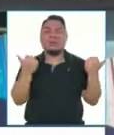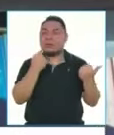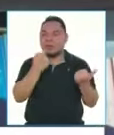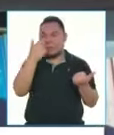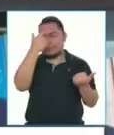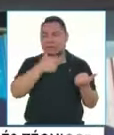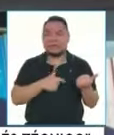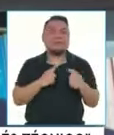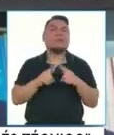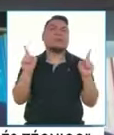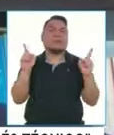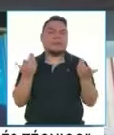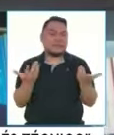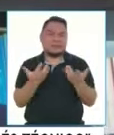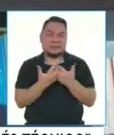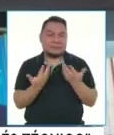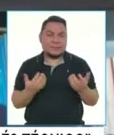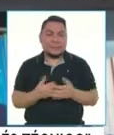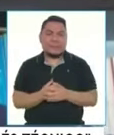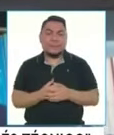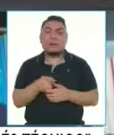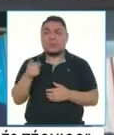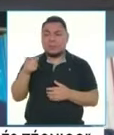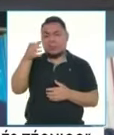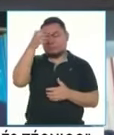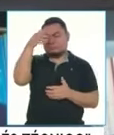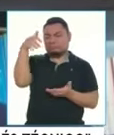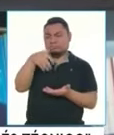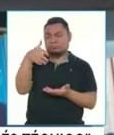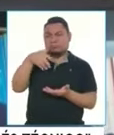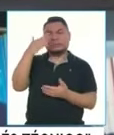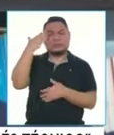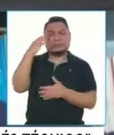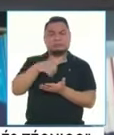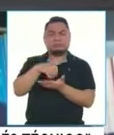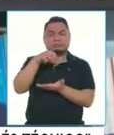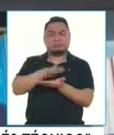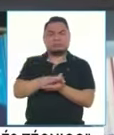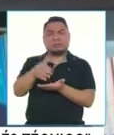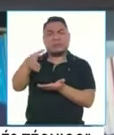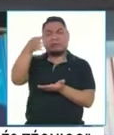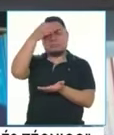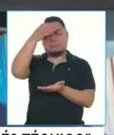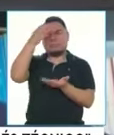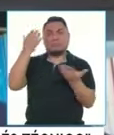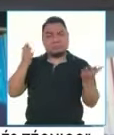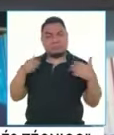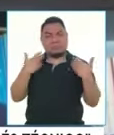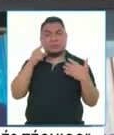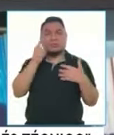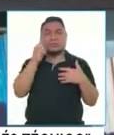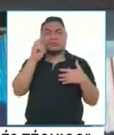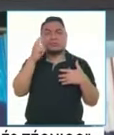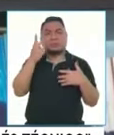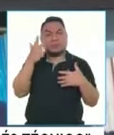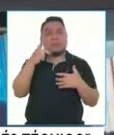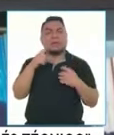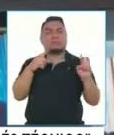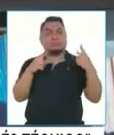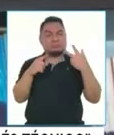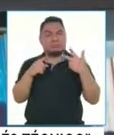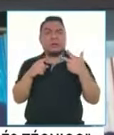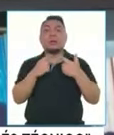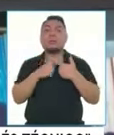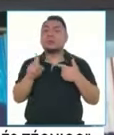cualidades personales. Claro. Ser muy estudioso o el aprobar el examen de conocimientos en primero o segundo lugar